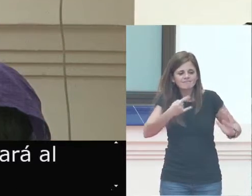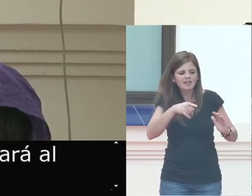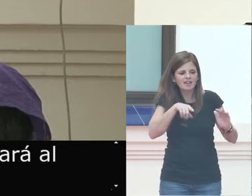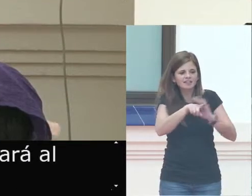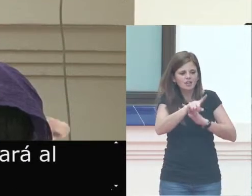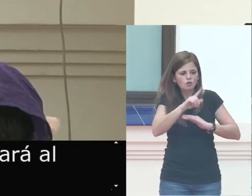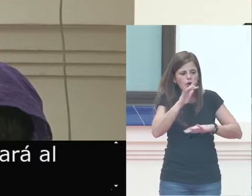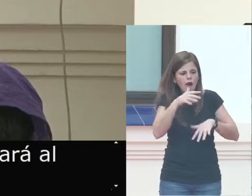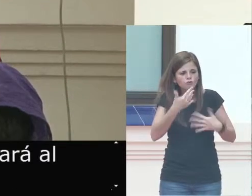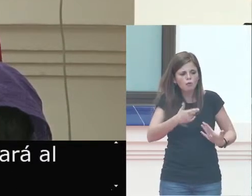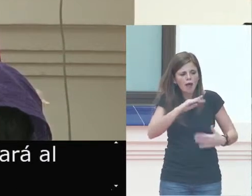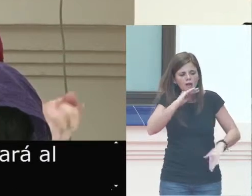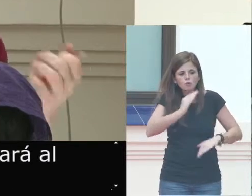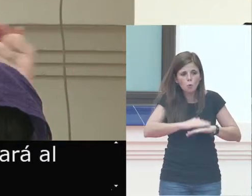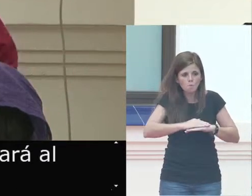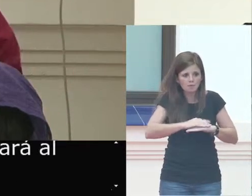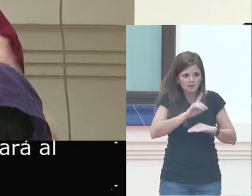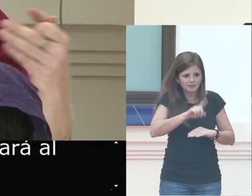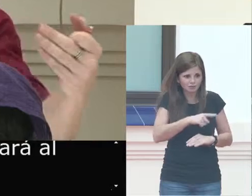actual.